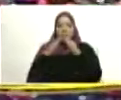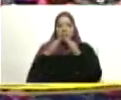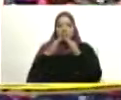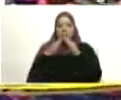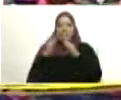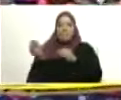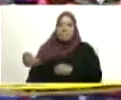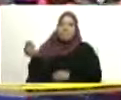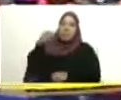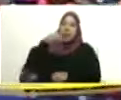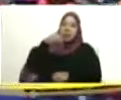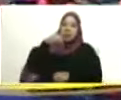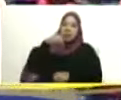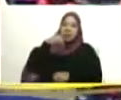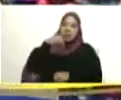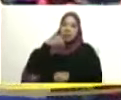más.